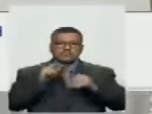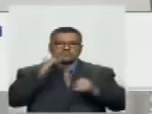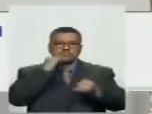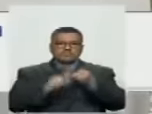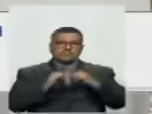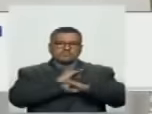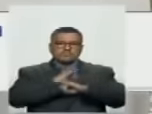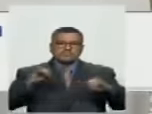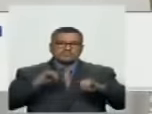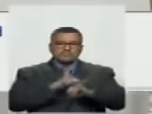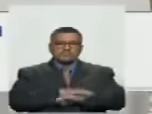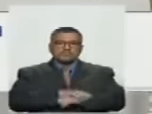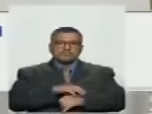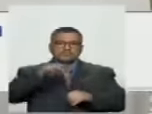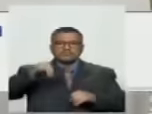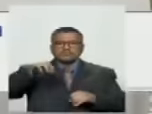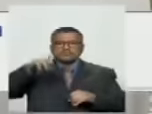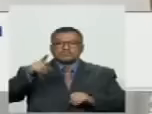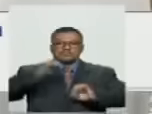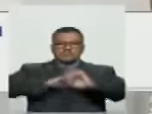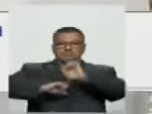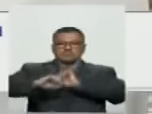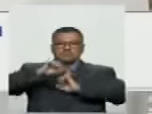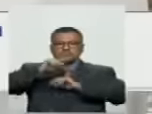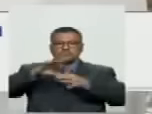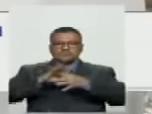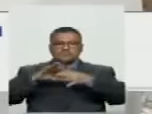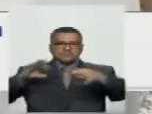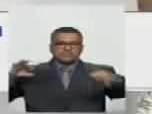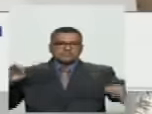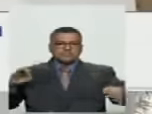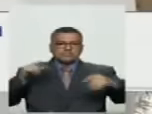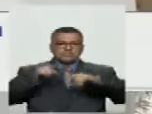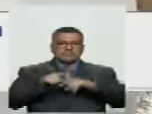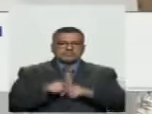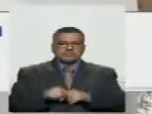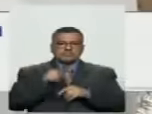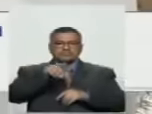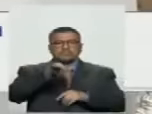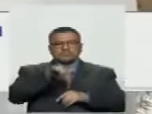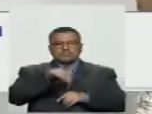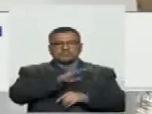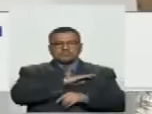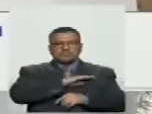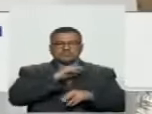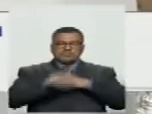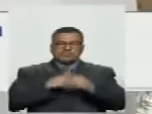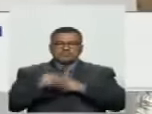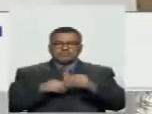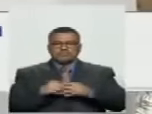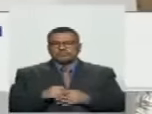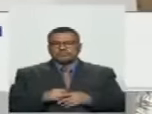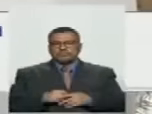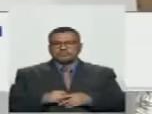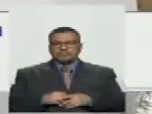termina así. Zuckerberg rechazado, aislado, en la misma red que él creó.